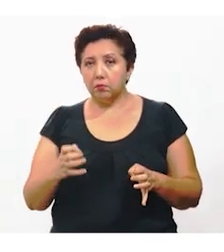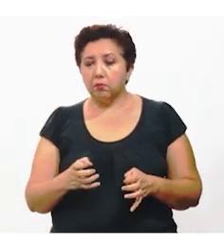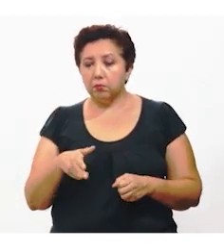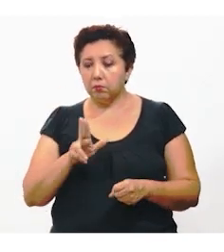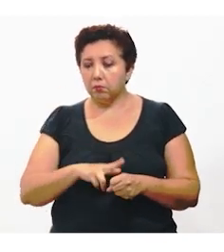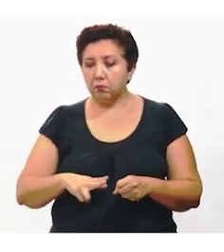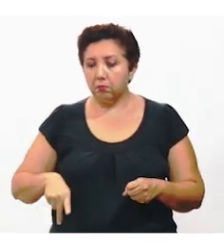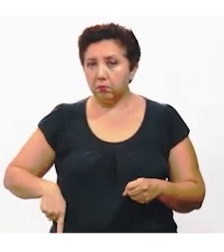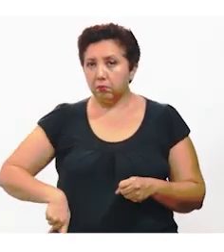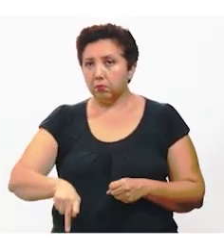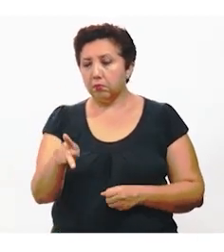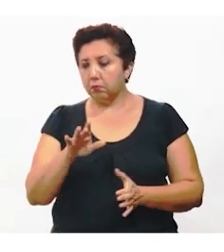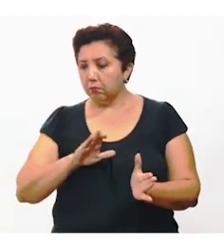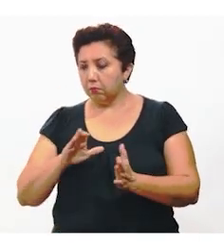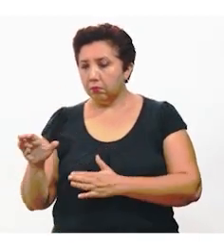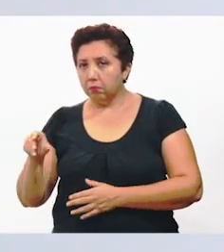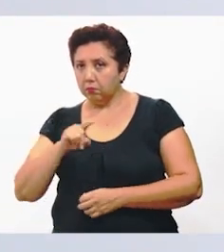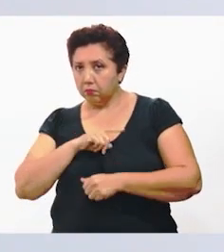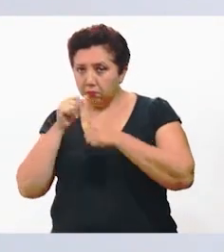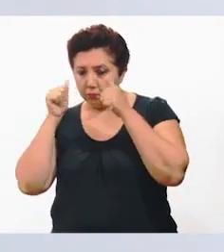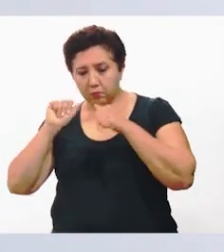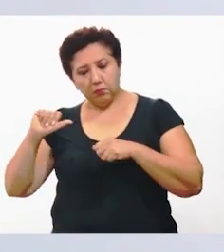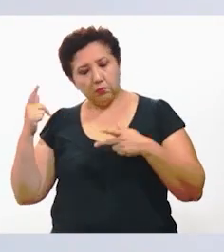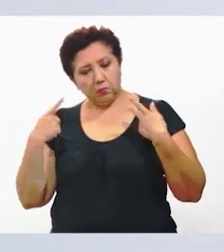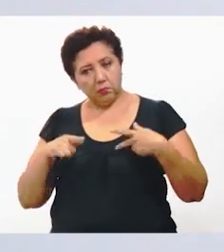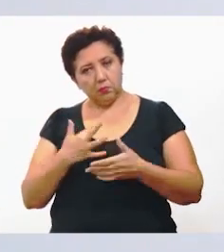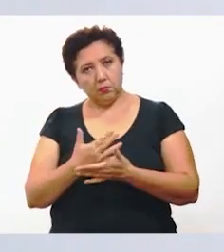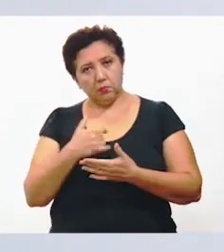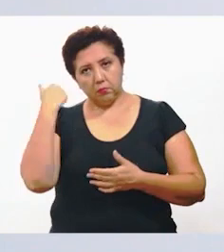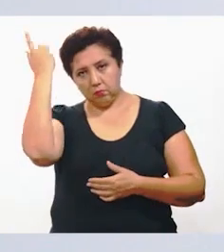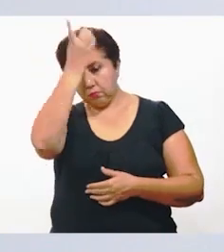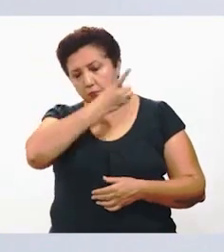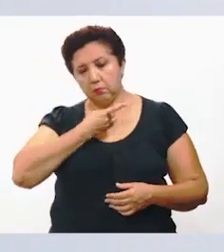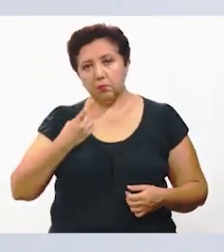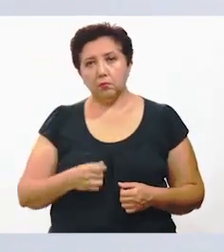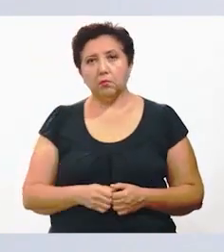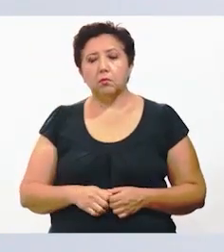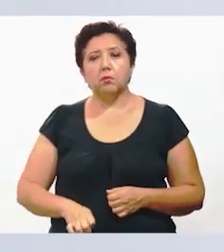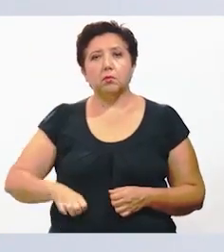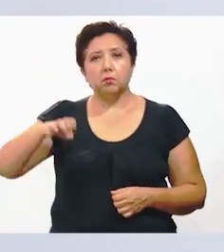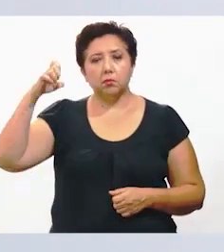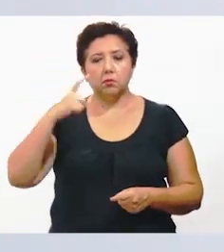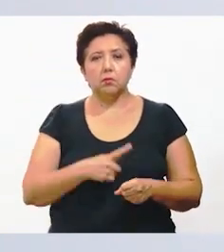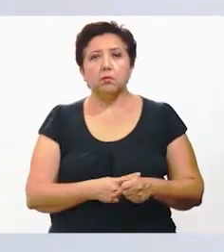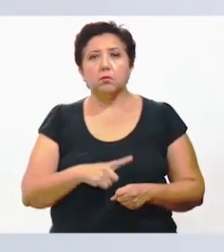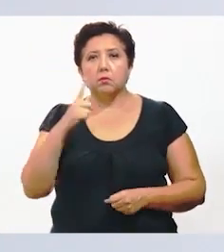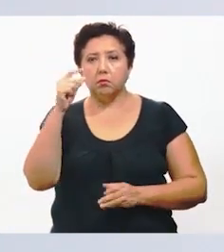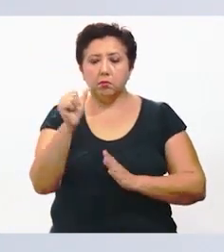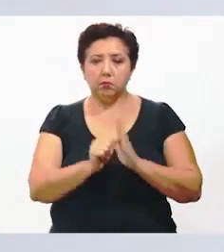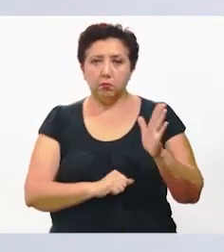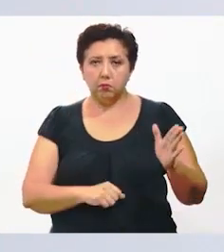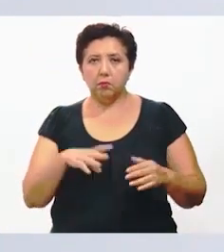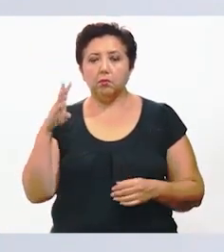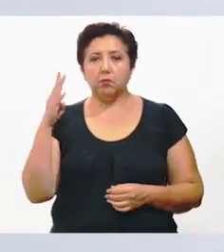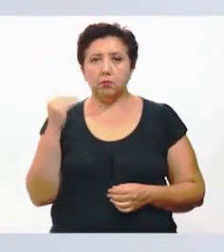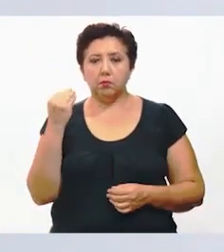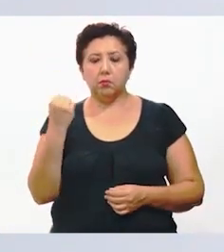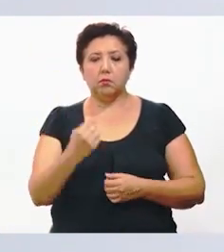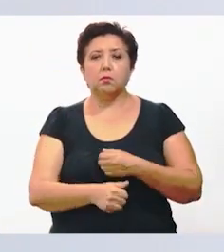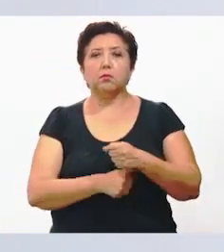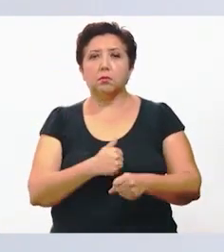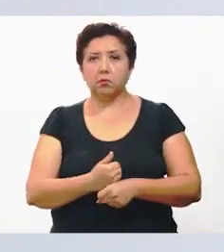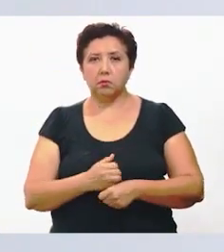en hospitales públicos y en aislamiento total. Hay otros pacientes a la espera de diagnóstico. El rango de edad de los casos es de 1 mes